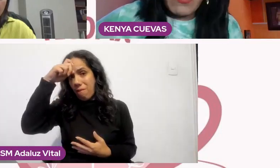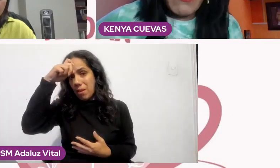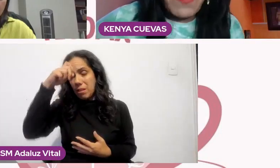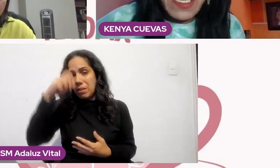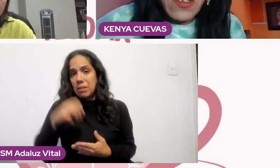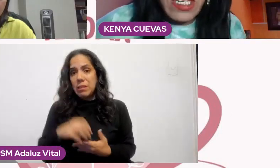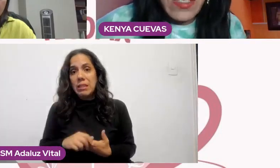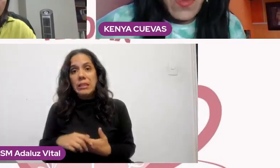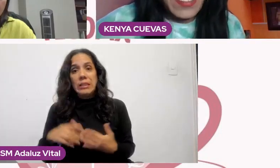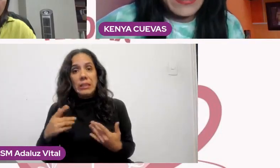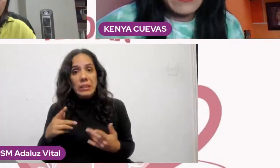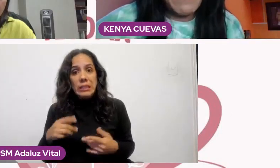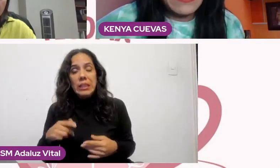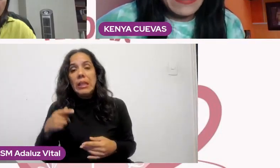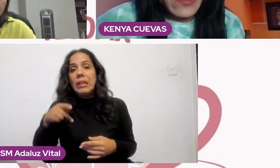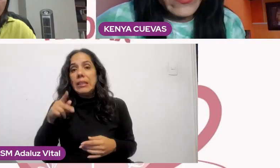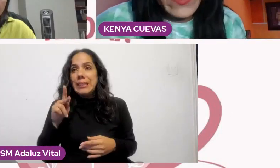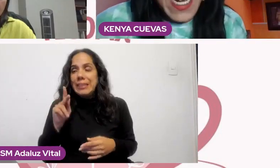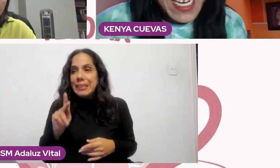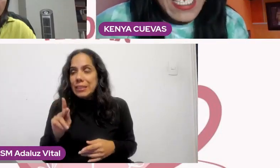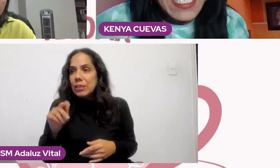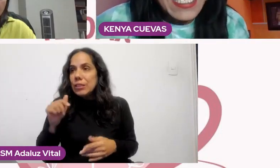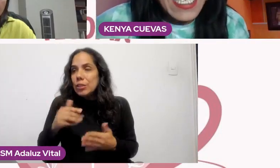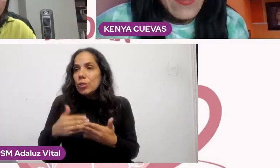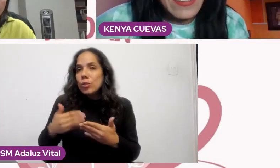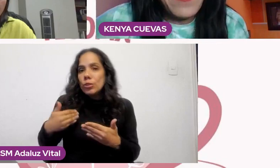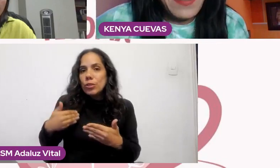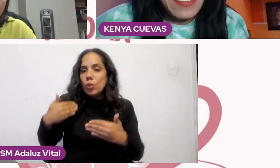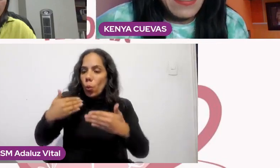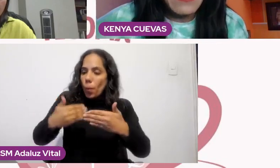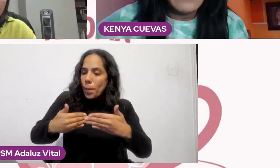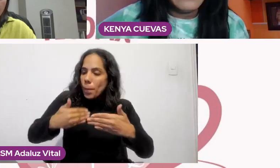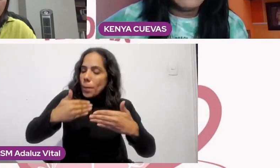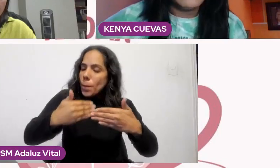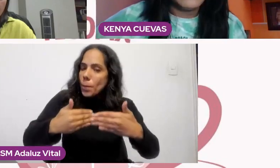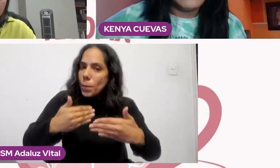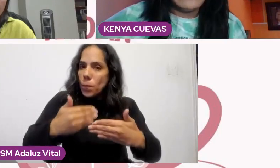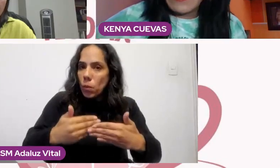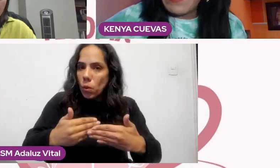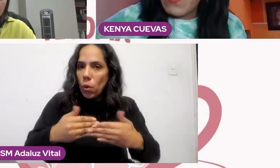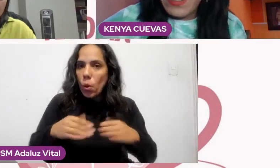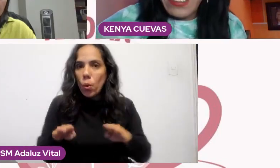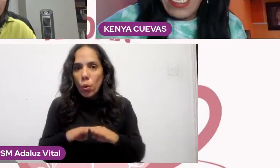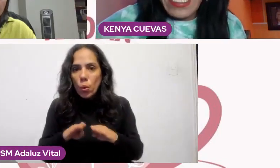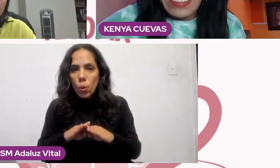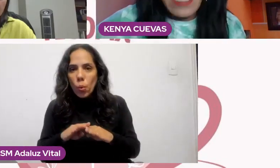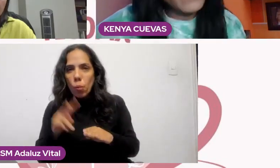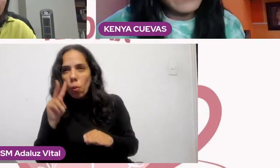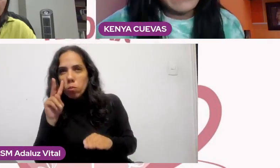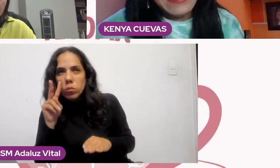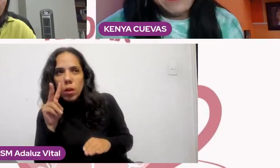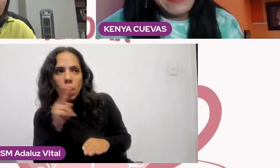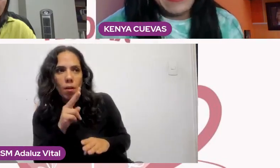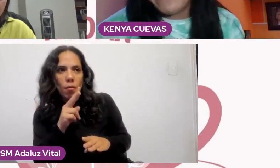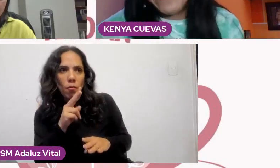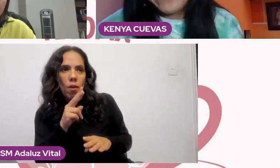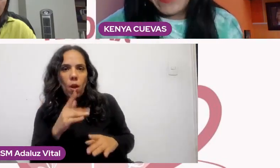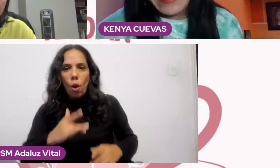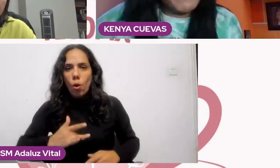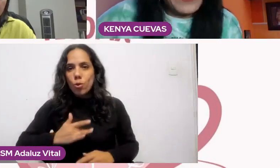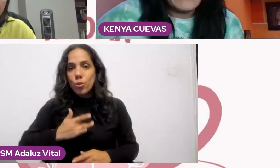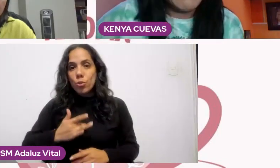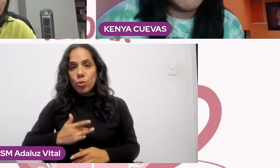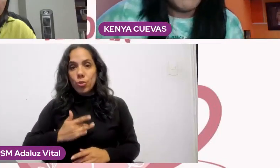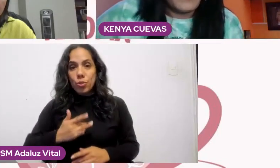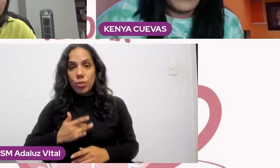y empiezo a acompañar a otras mujeres, empecé a encontrarle sentido a la vida, ¿no? Y darme cuenta que en algo en esta vida